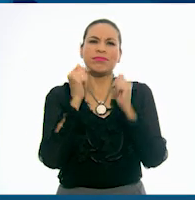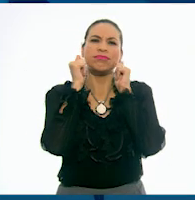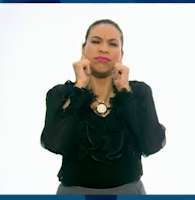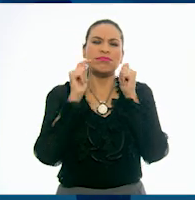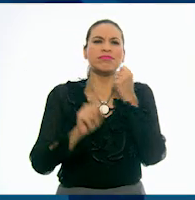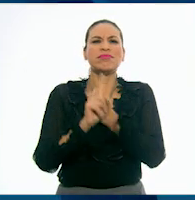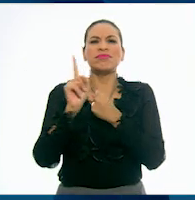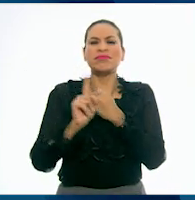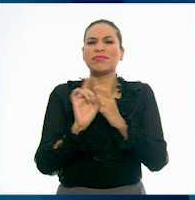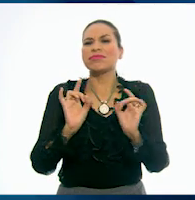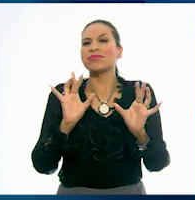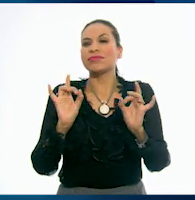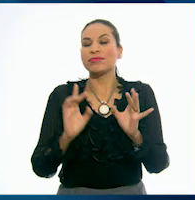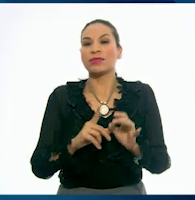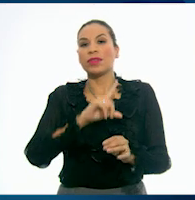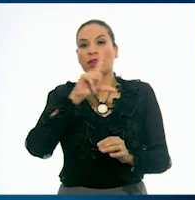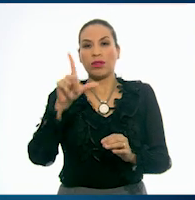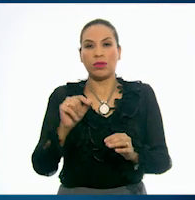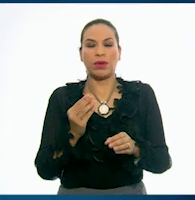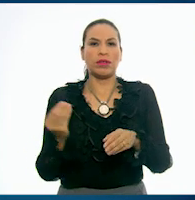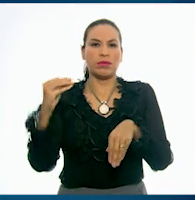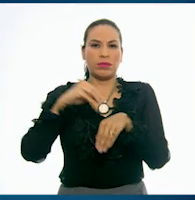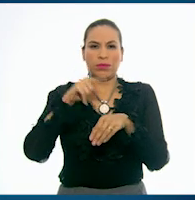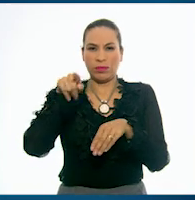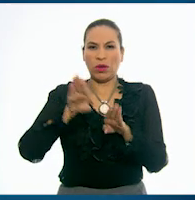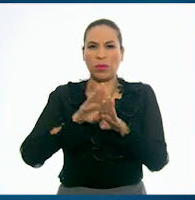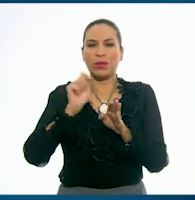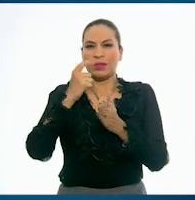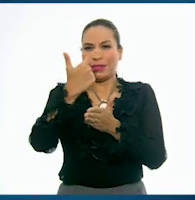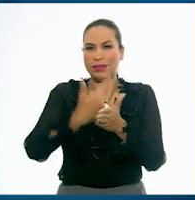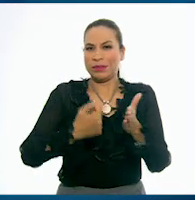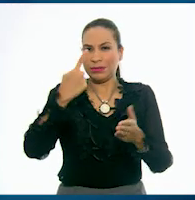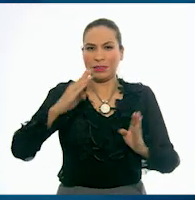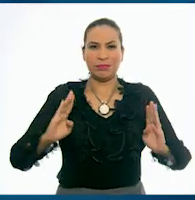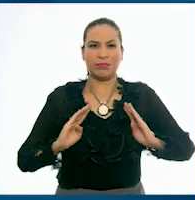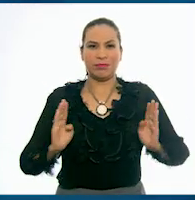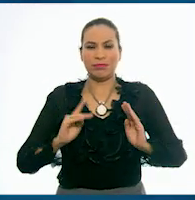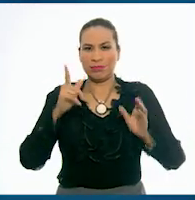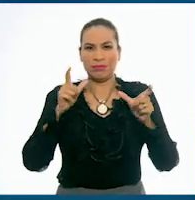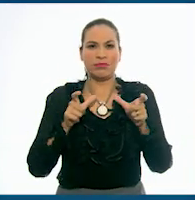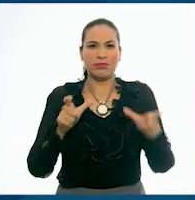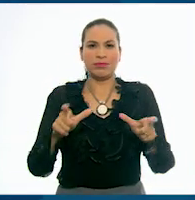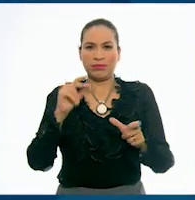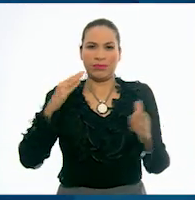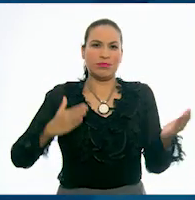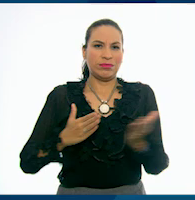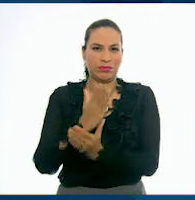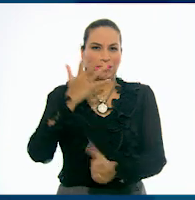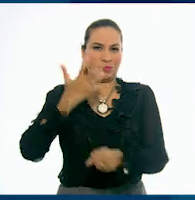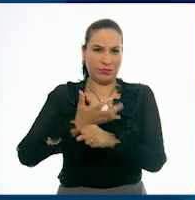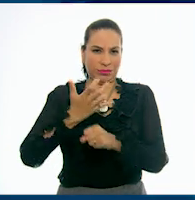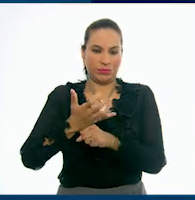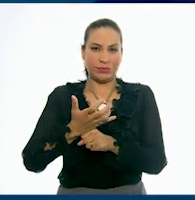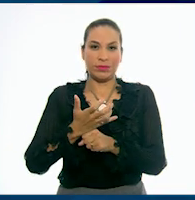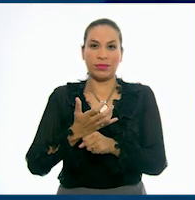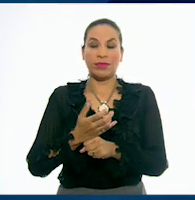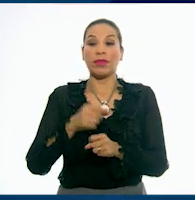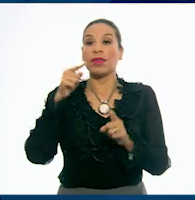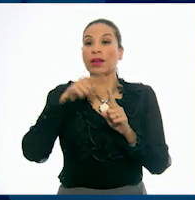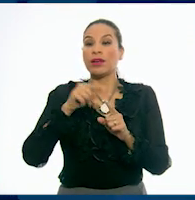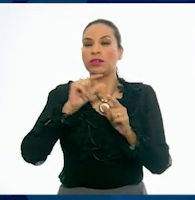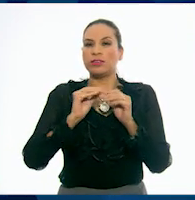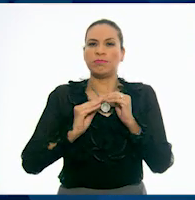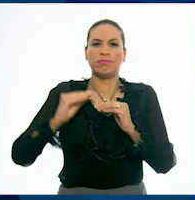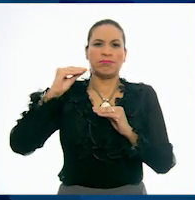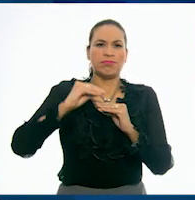las dificultades y luego se enlistó como un soldado para repeler una invasión de los Estados Unidos. Él fue